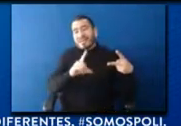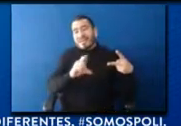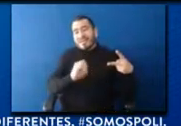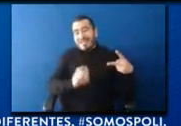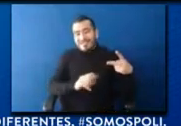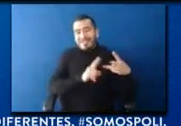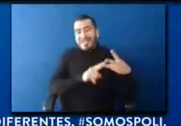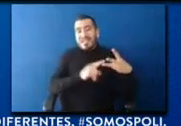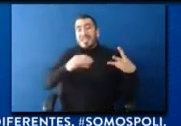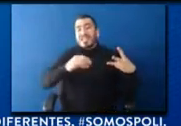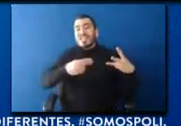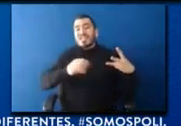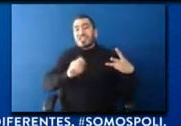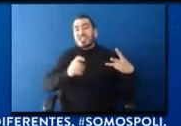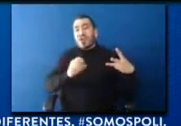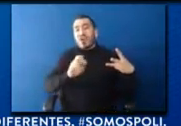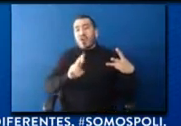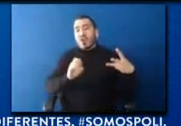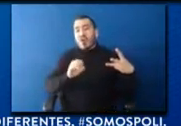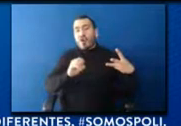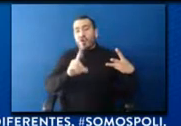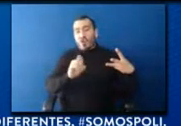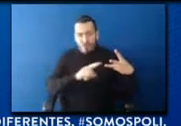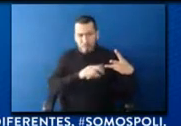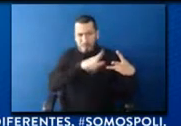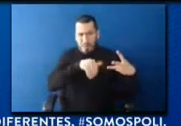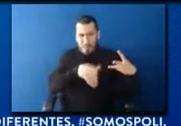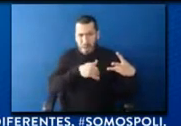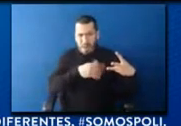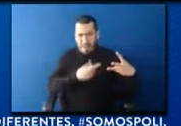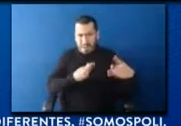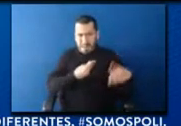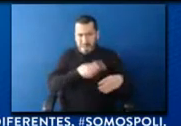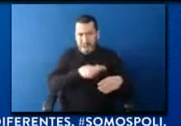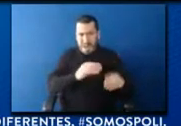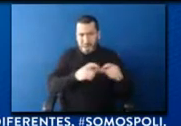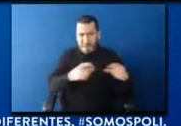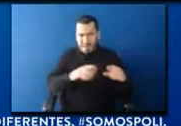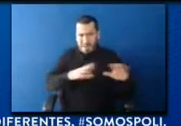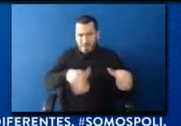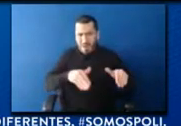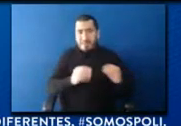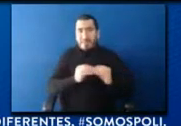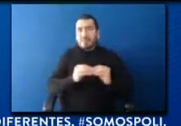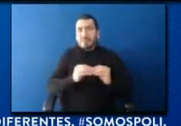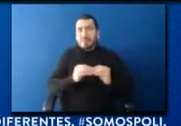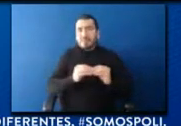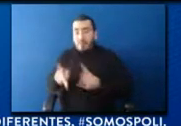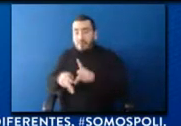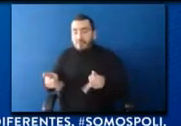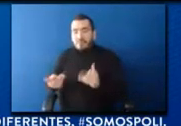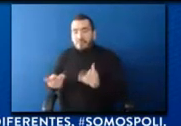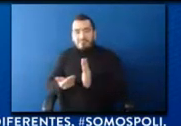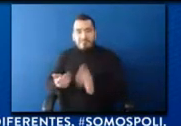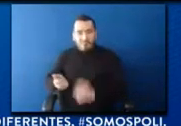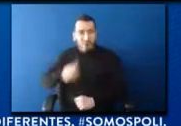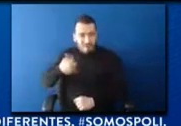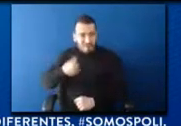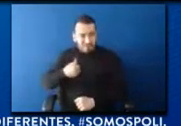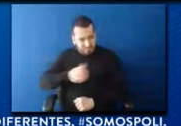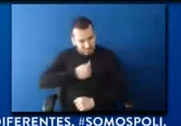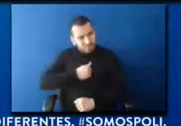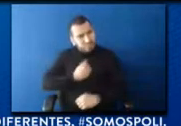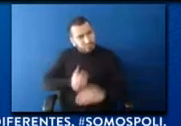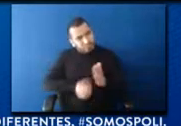con todos esos retos? Los jóvenes y la población que está demandando una nueva generación también de productos y servicios financieros.